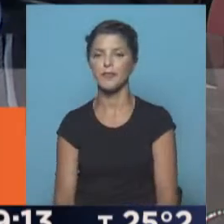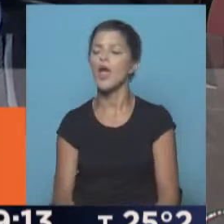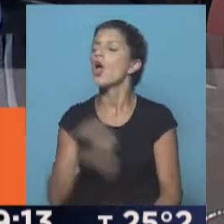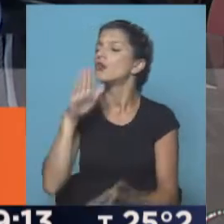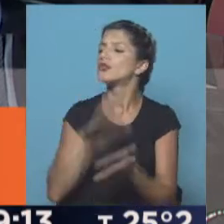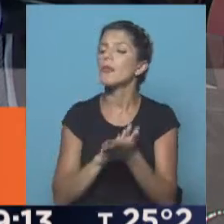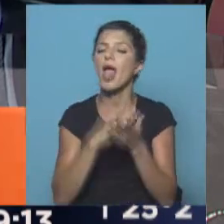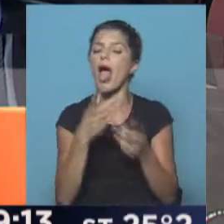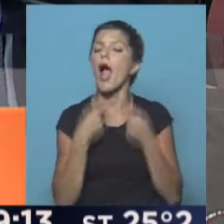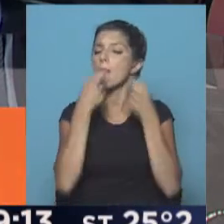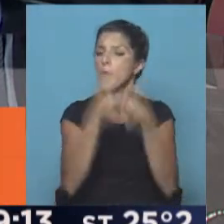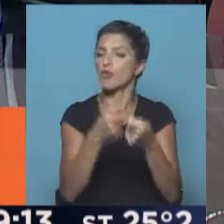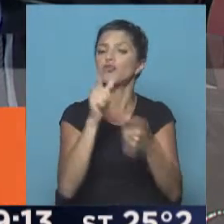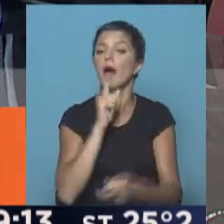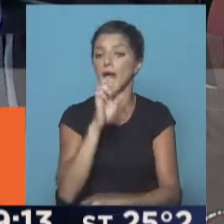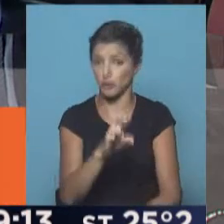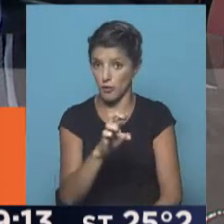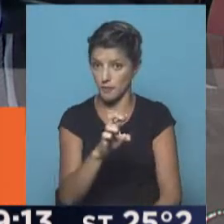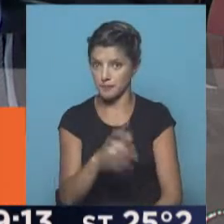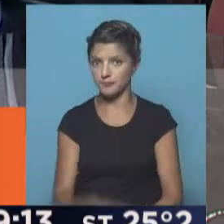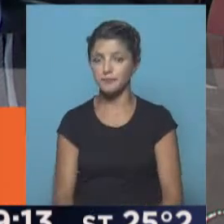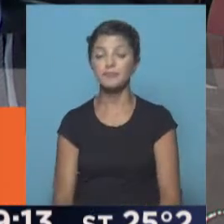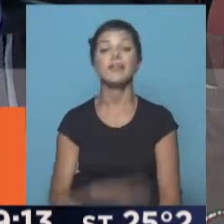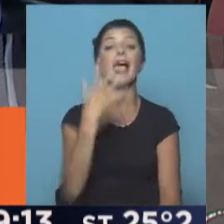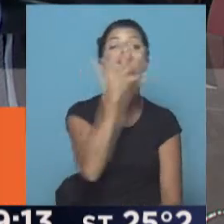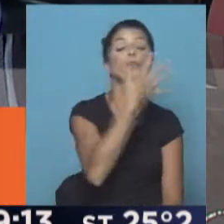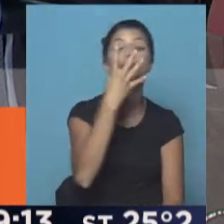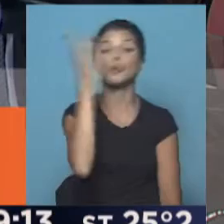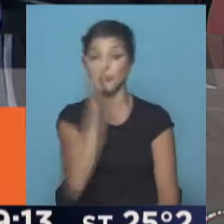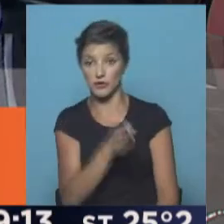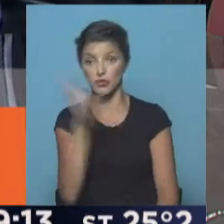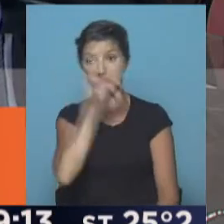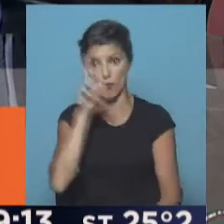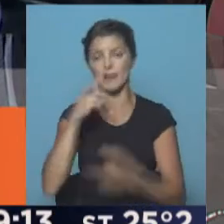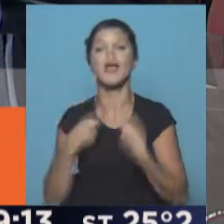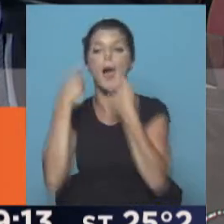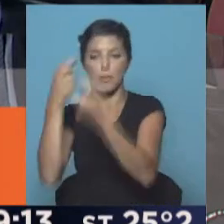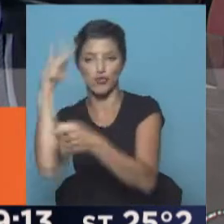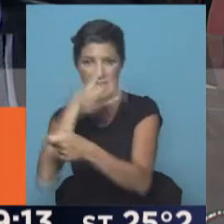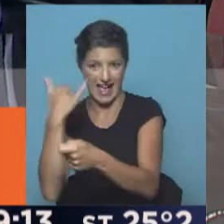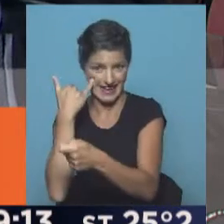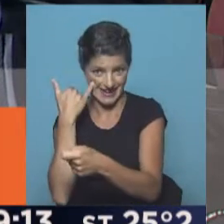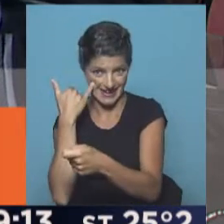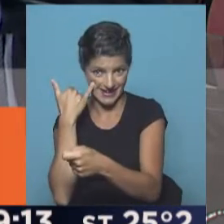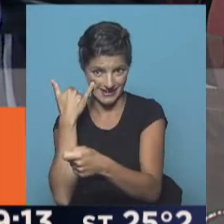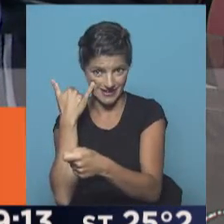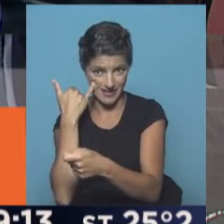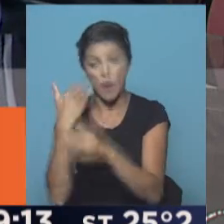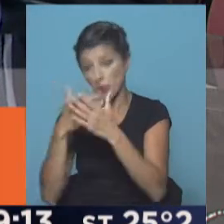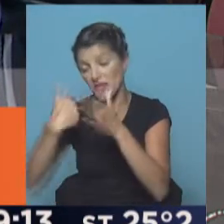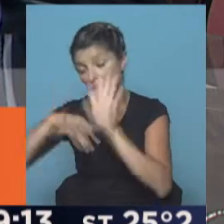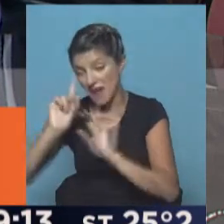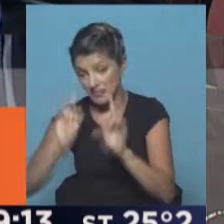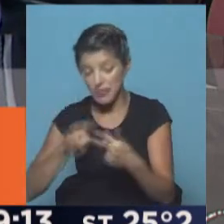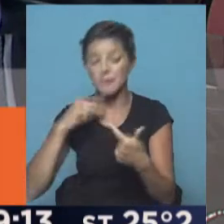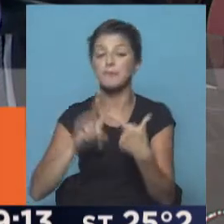Trump y por si vemos el sexo, el 54% de las mujeres votó por Hillary, quizás la diferencia de las mujeres podría haber sido mayor,